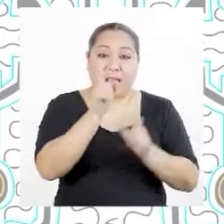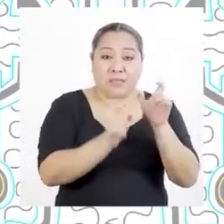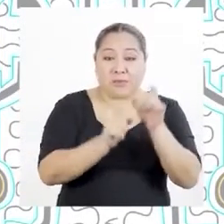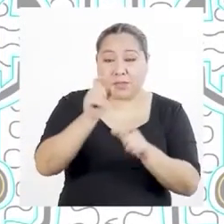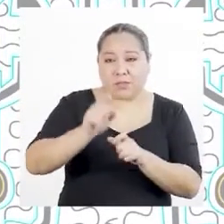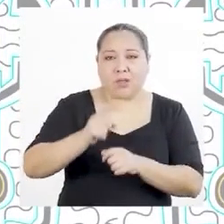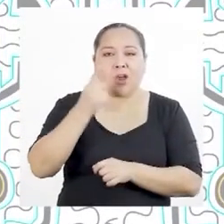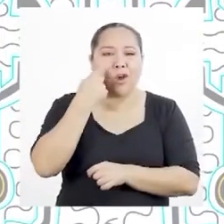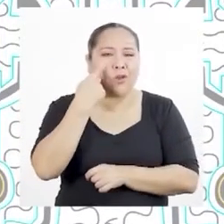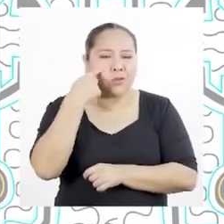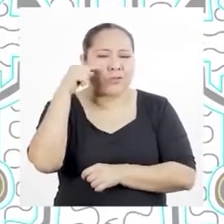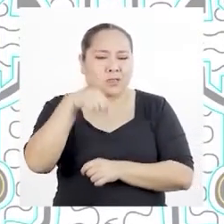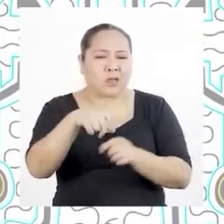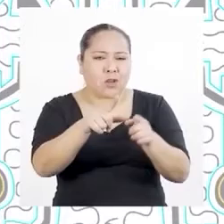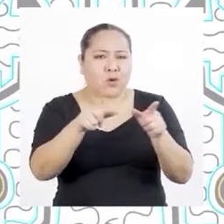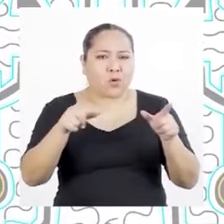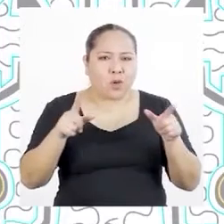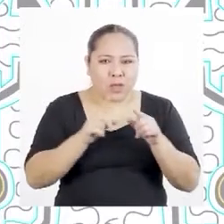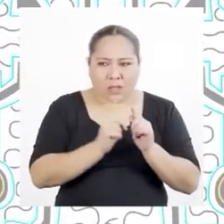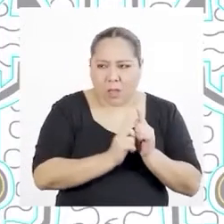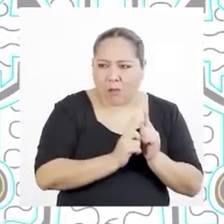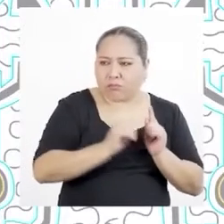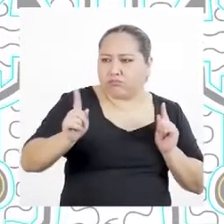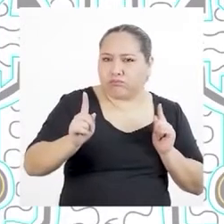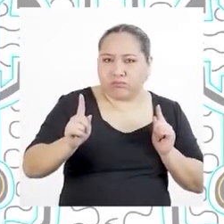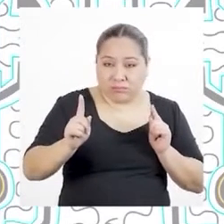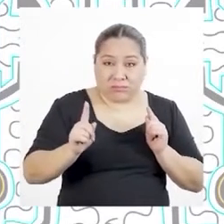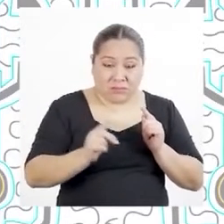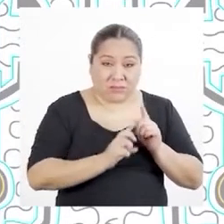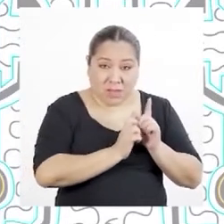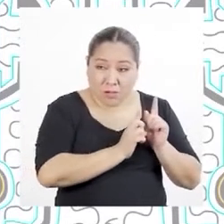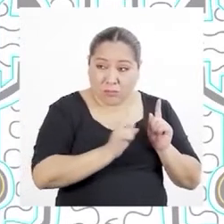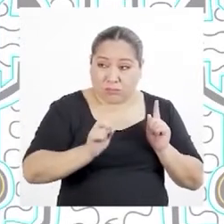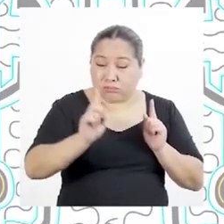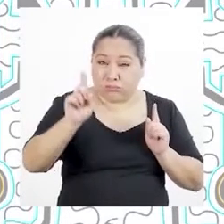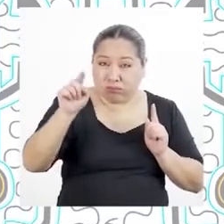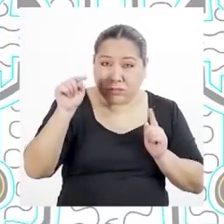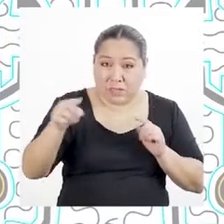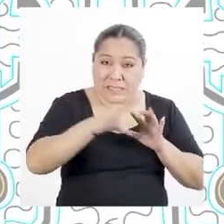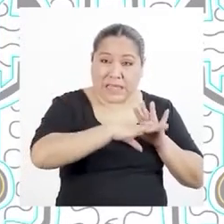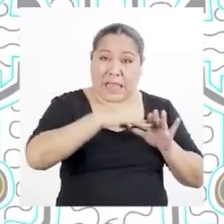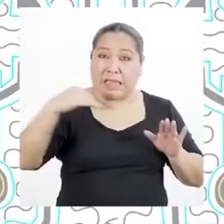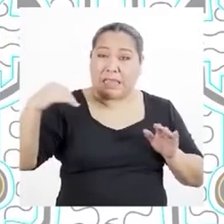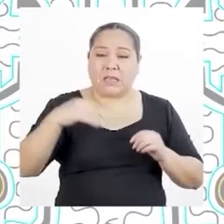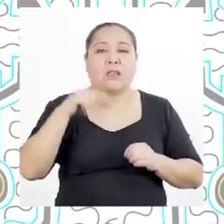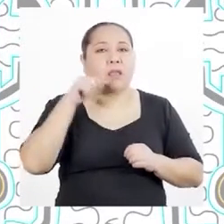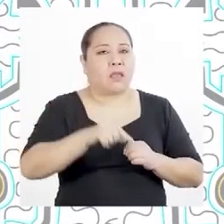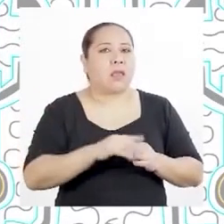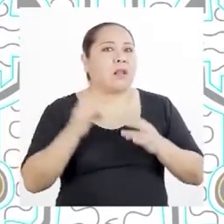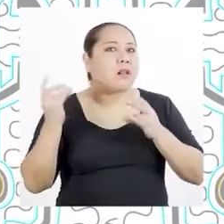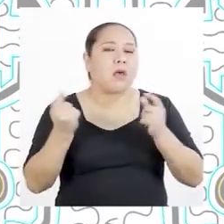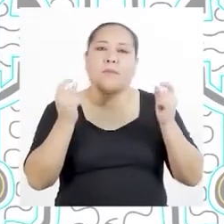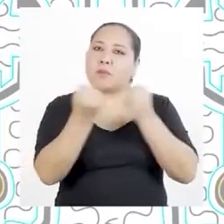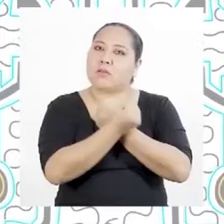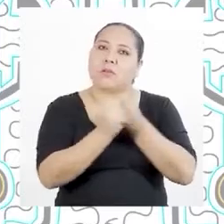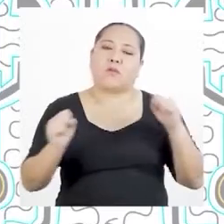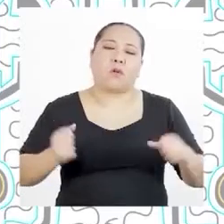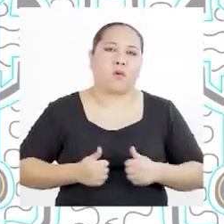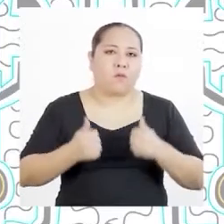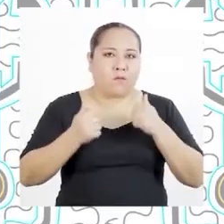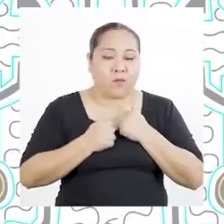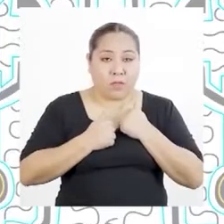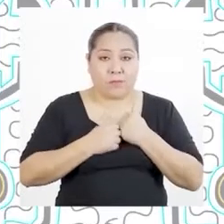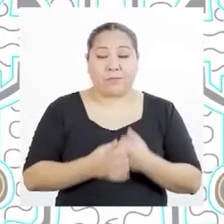pobladores conocían las zonas de evacuación y se trasladaron rápidamente del lugar y lograron salvar sus vidas.